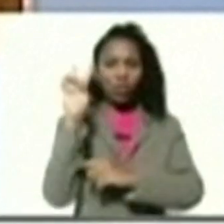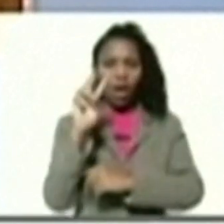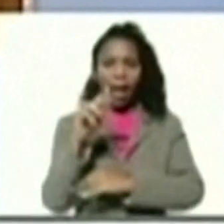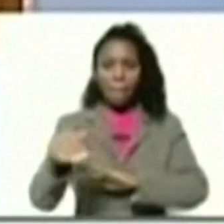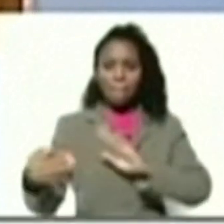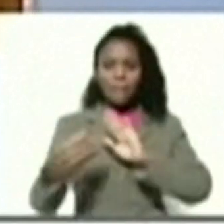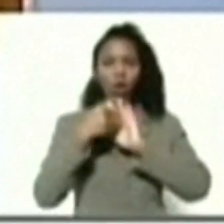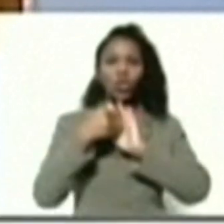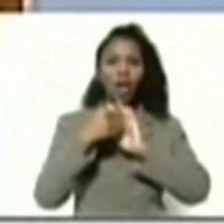revolucionarios de este país